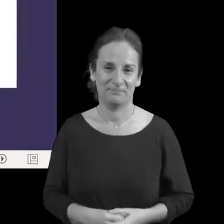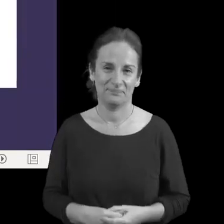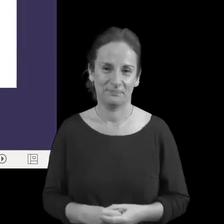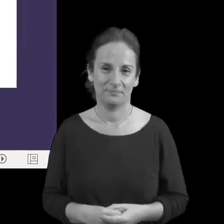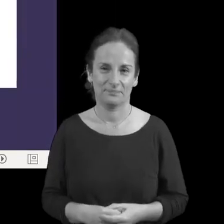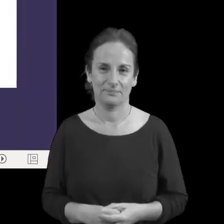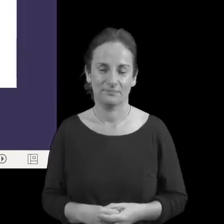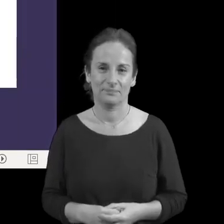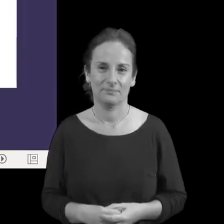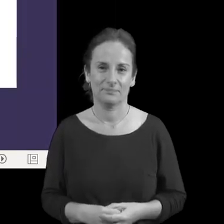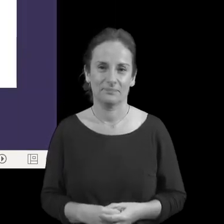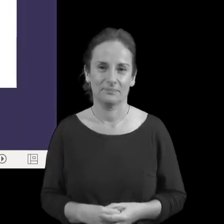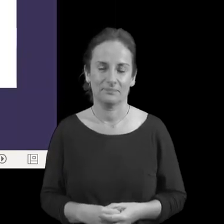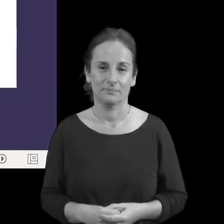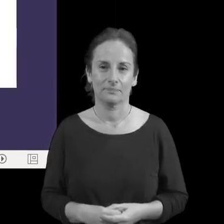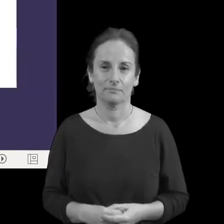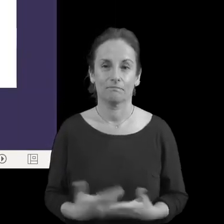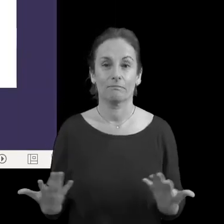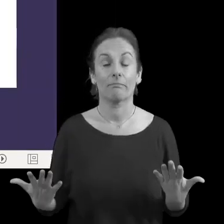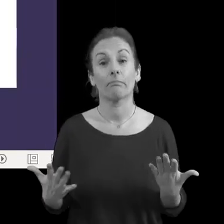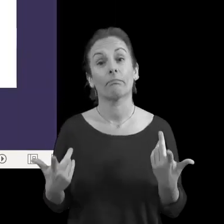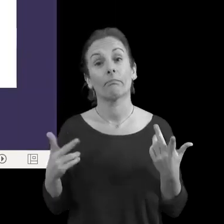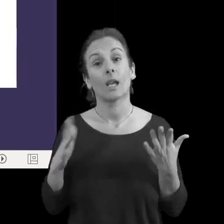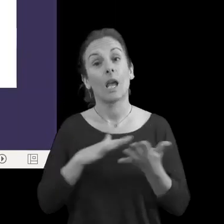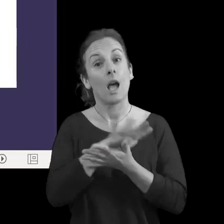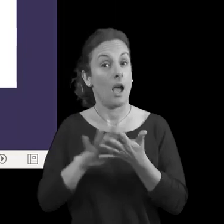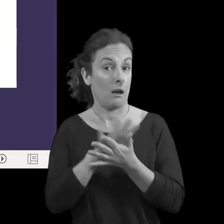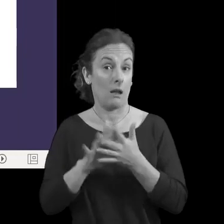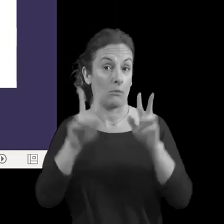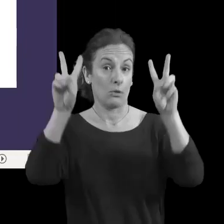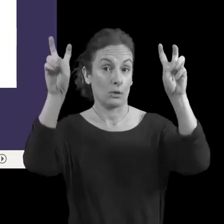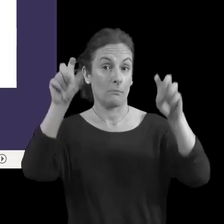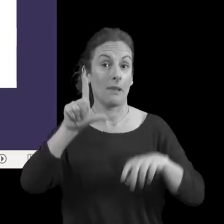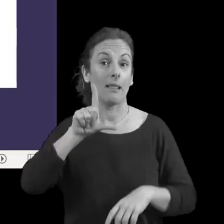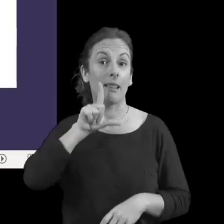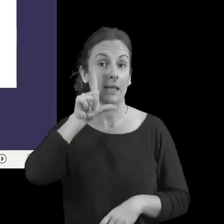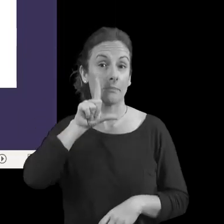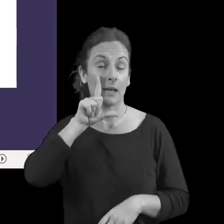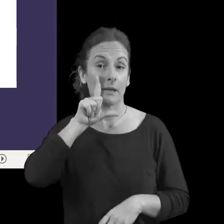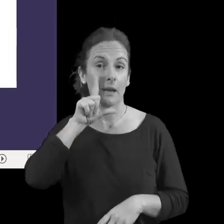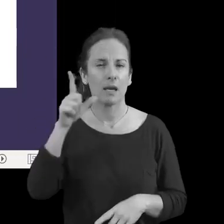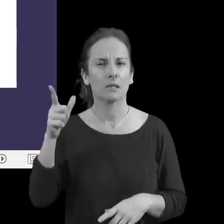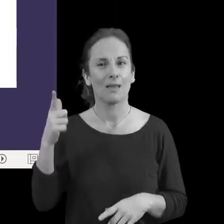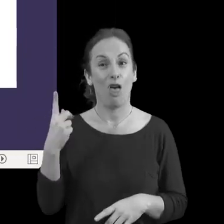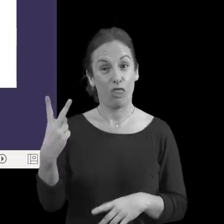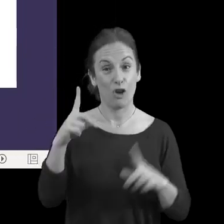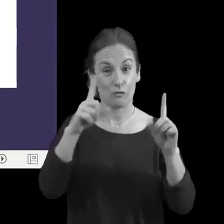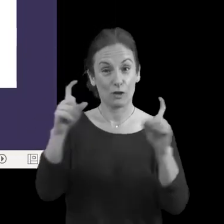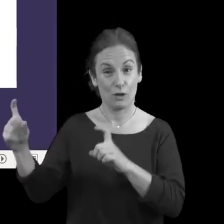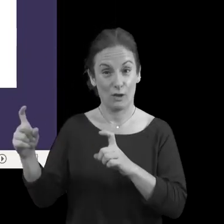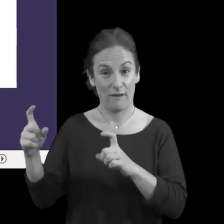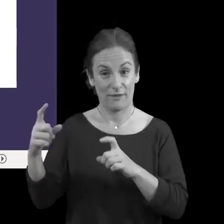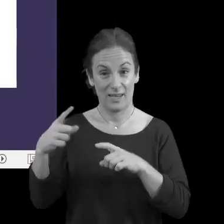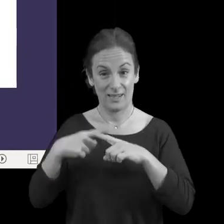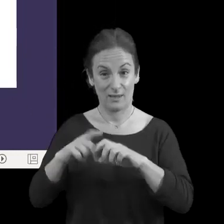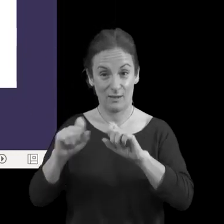Bueno, cuando hablamos de lesbianas, ahora os explicaré un poquito estas dos fotografías que comparto. Lo primero